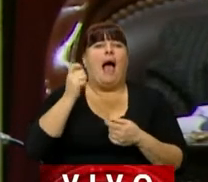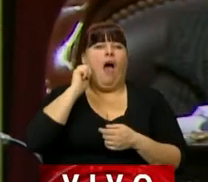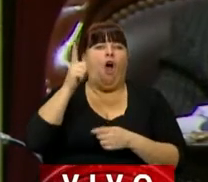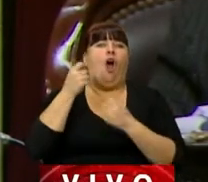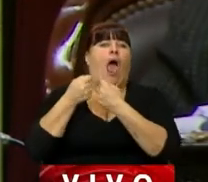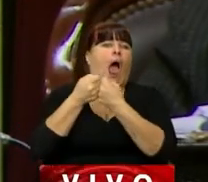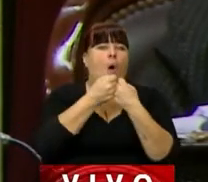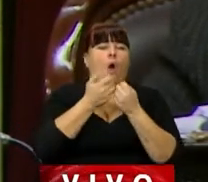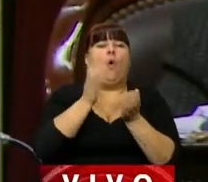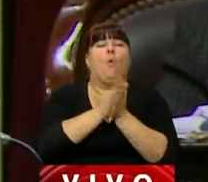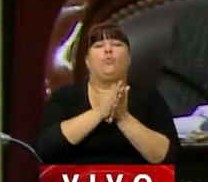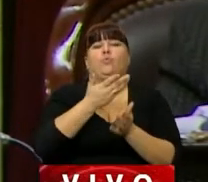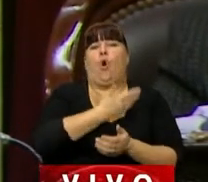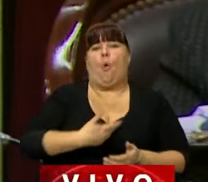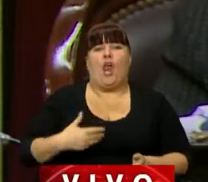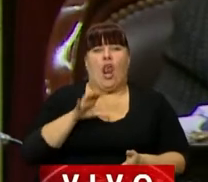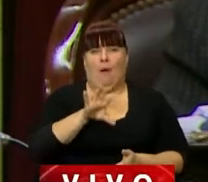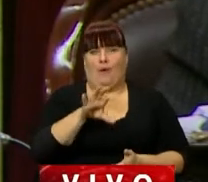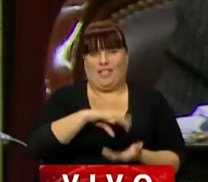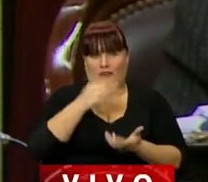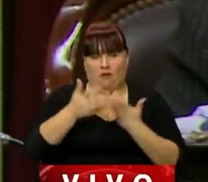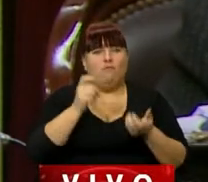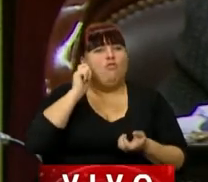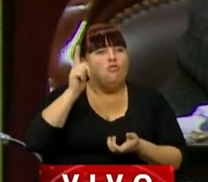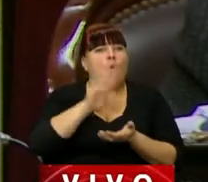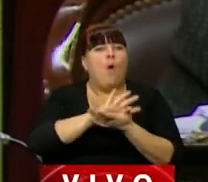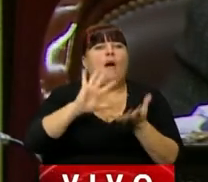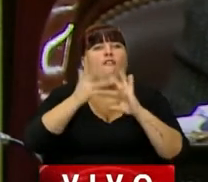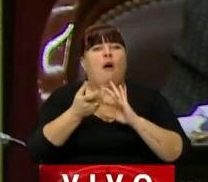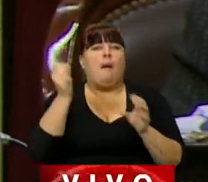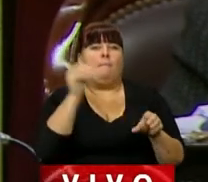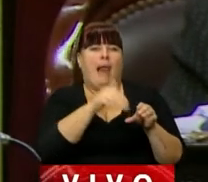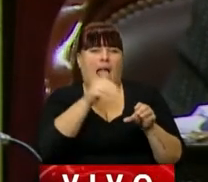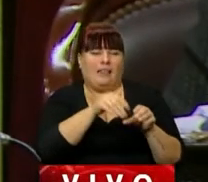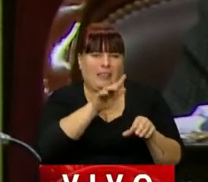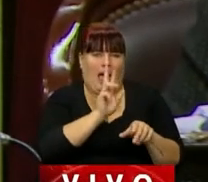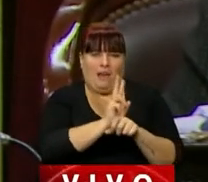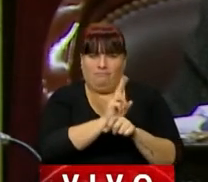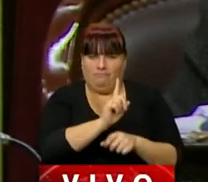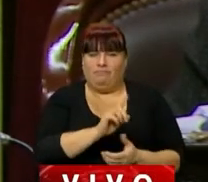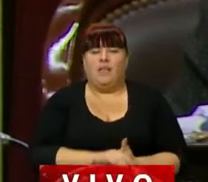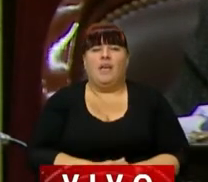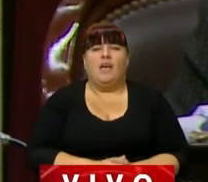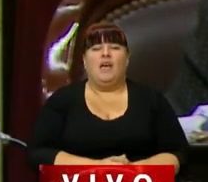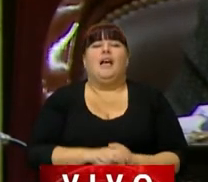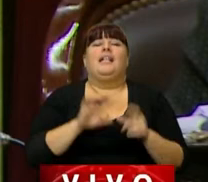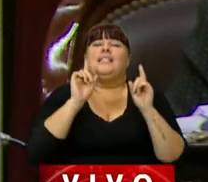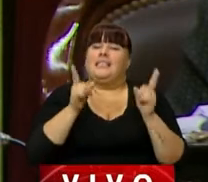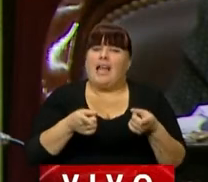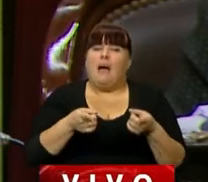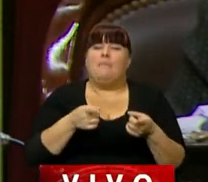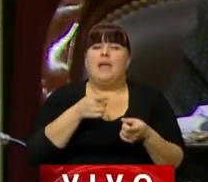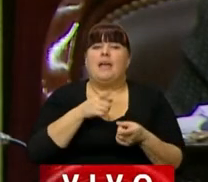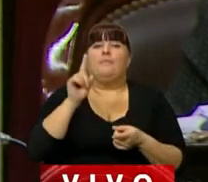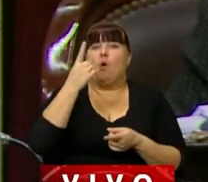los consensos con el gobierno de la provincia, lograr un nuevo esquema de fideicomiso austral, donde también